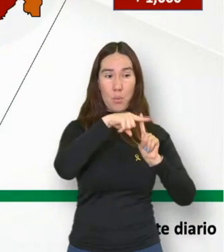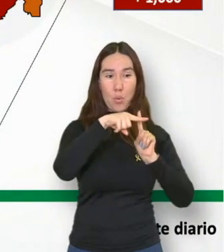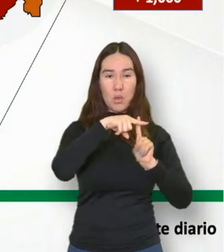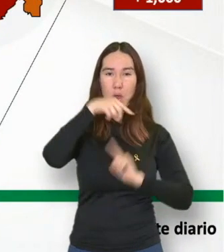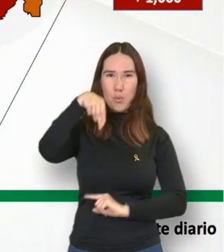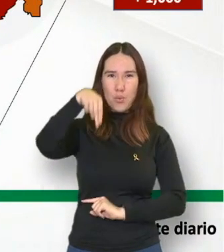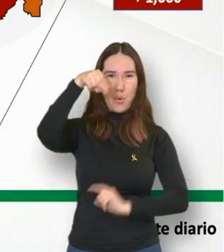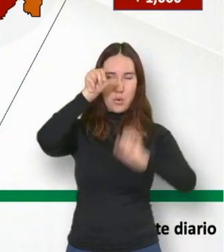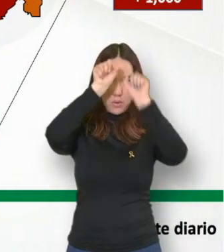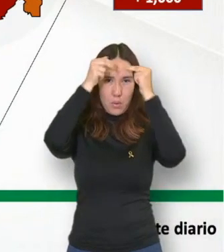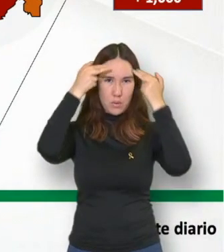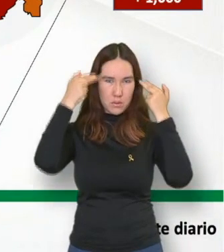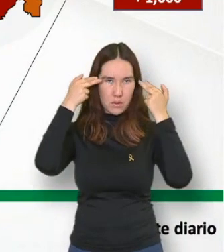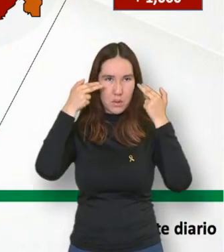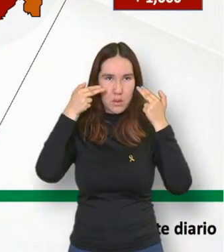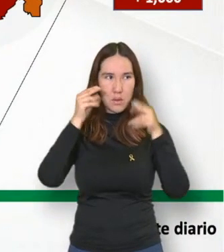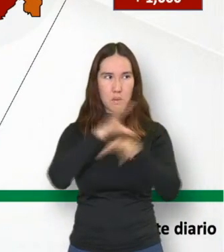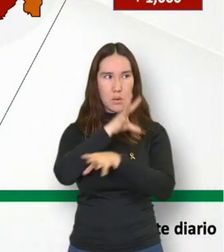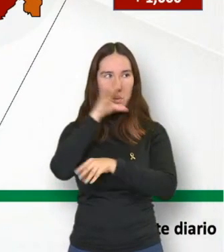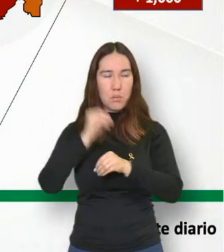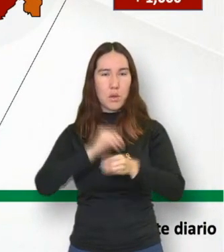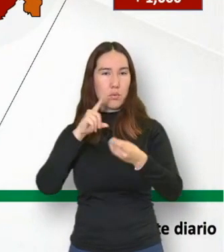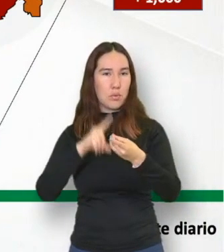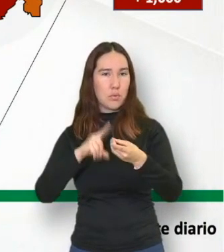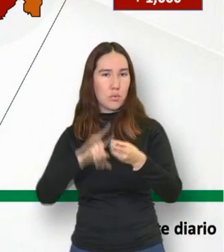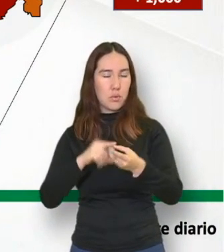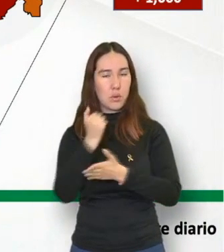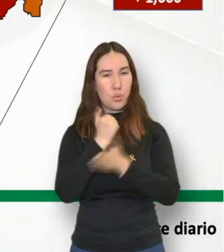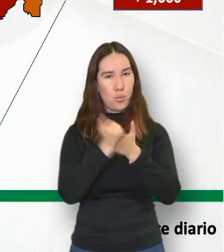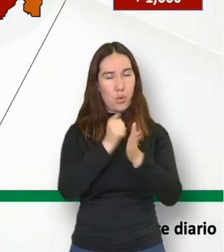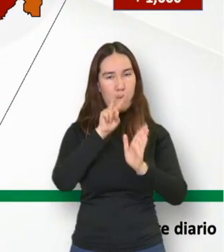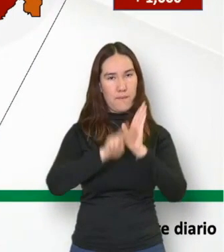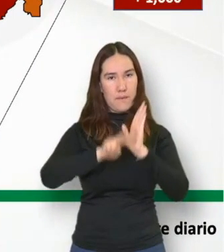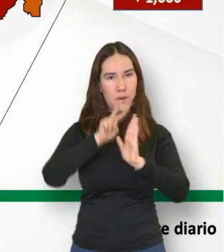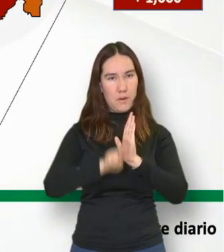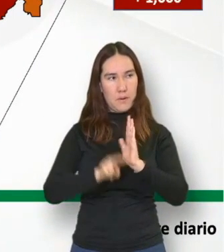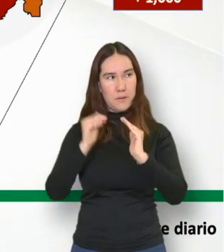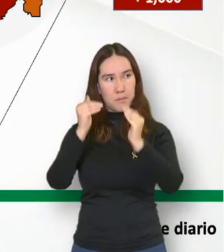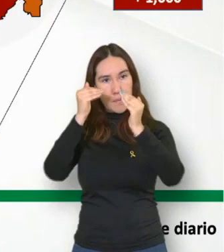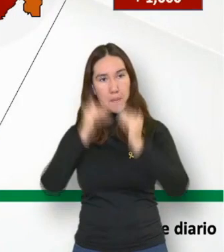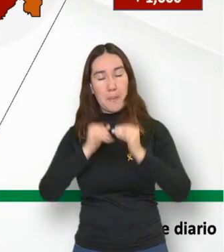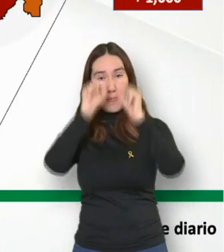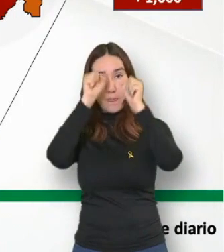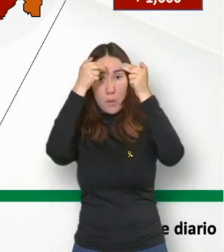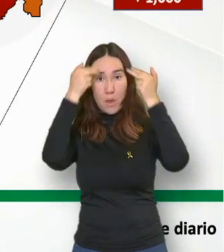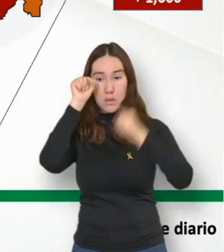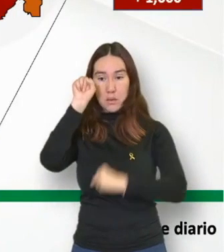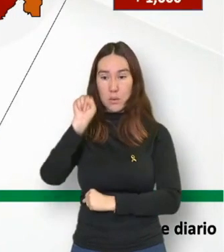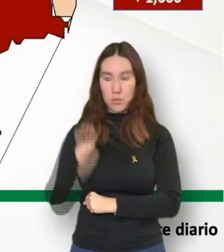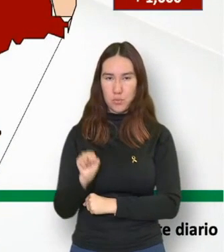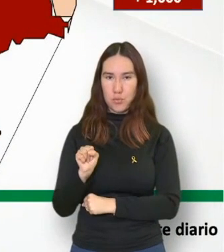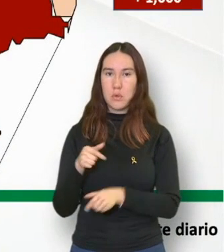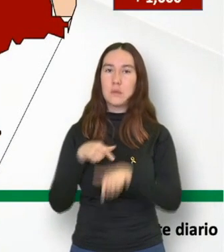particularmente pues son todos ellos en el municipio de ciudad valles vemos también en la parte de la huasteca sur que estamos teniendo